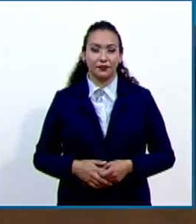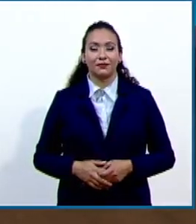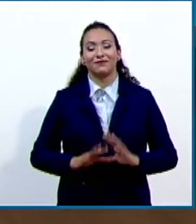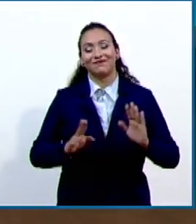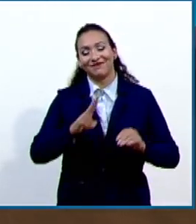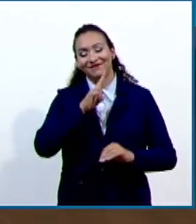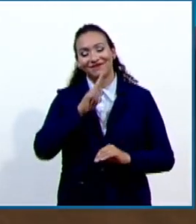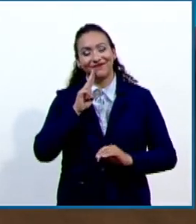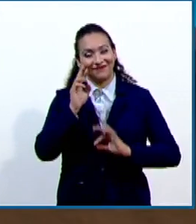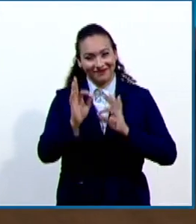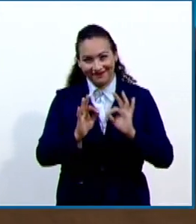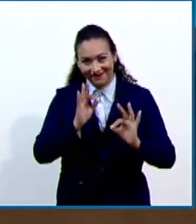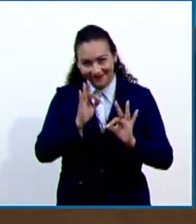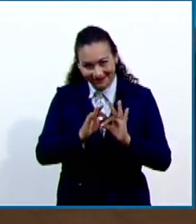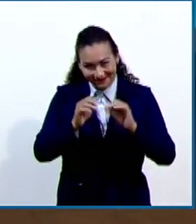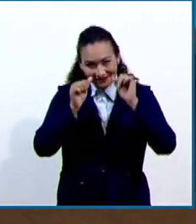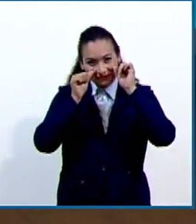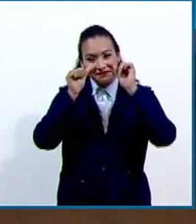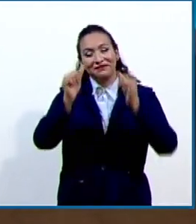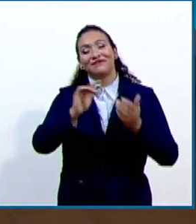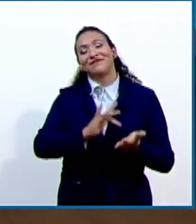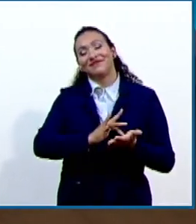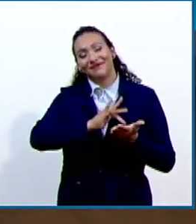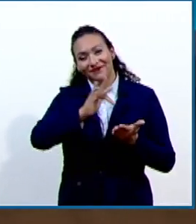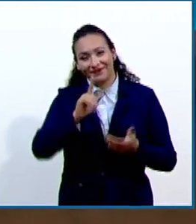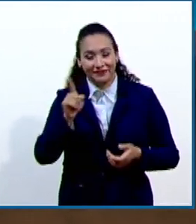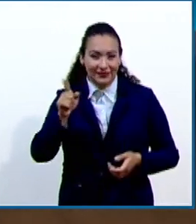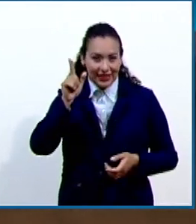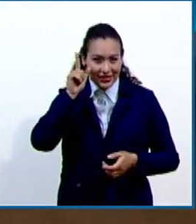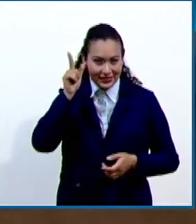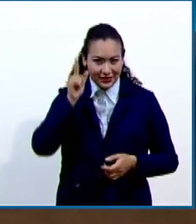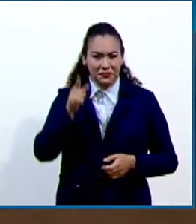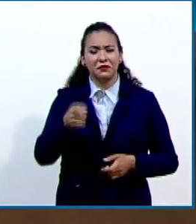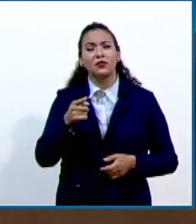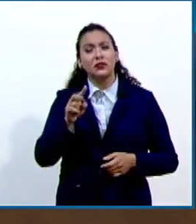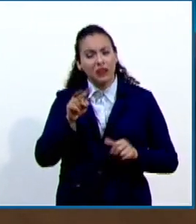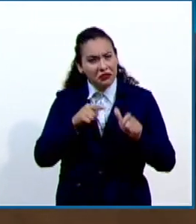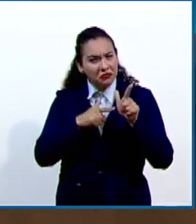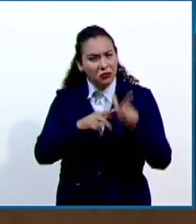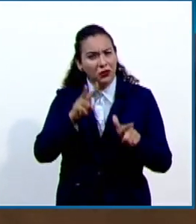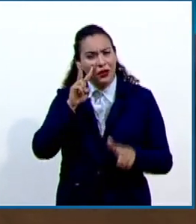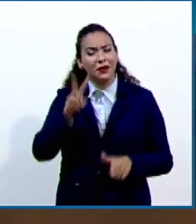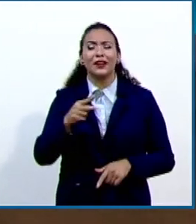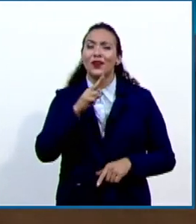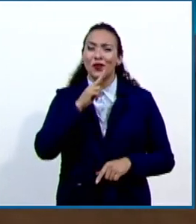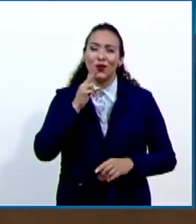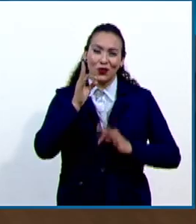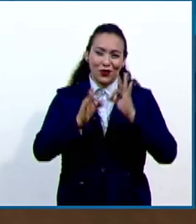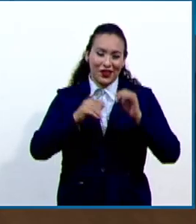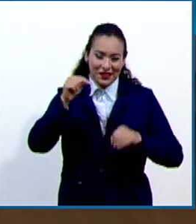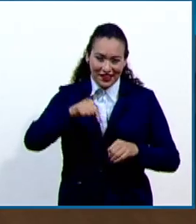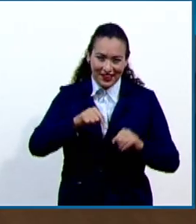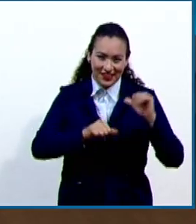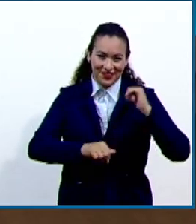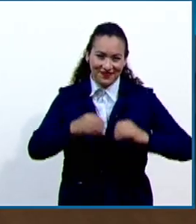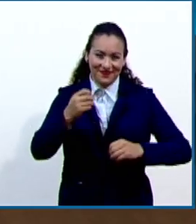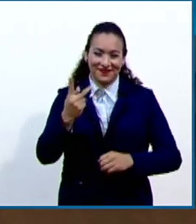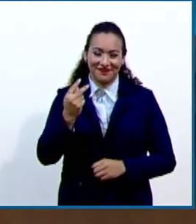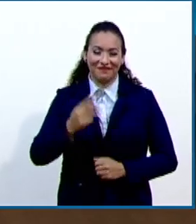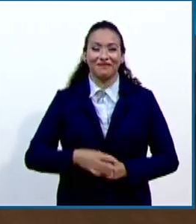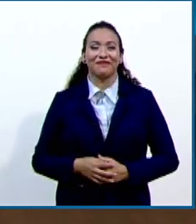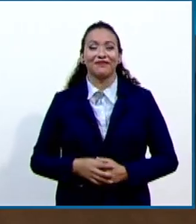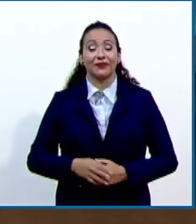Así llegamos al final de este corte informativo. Soy Laura Murillo y lo invito a mantenerse en la señal del canal del Poder Judicial de la